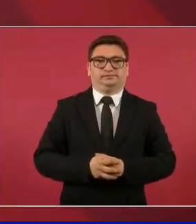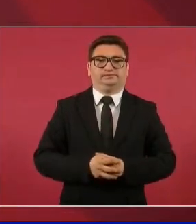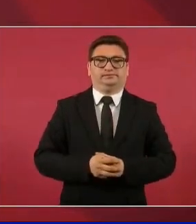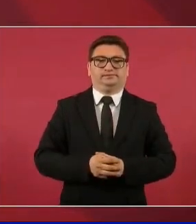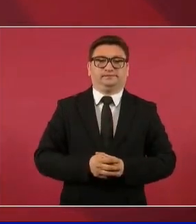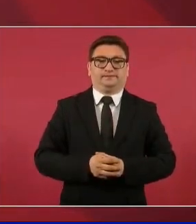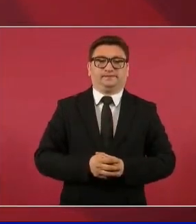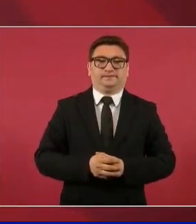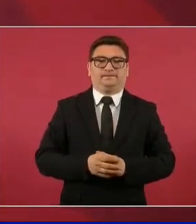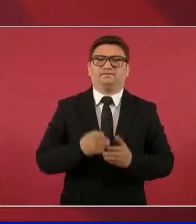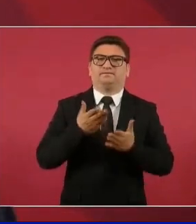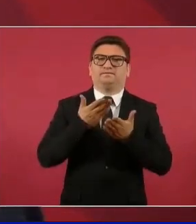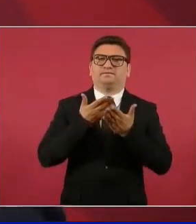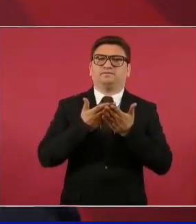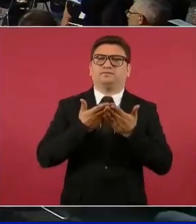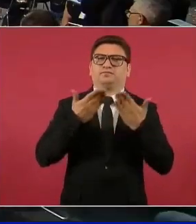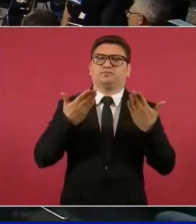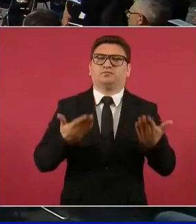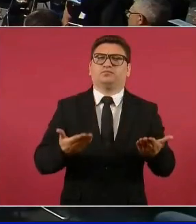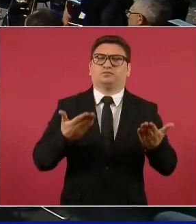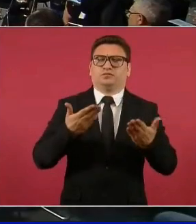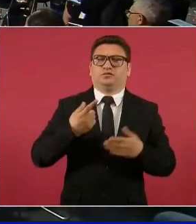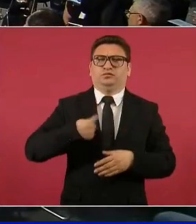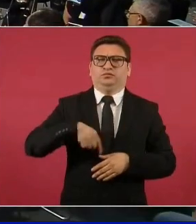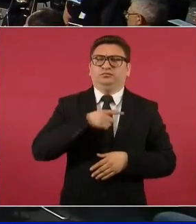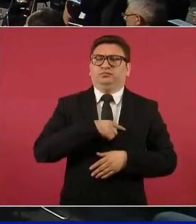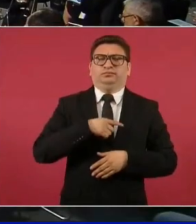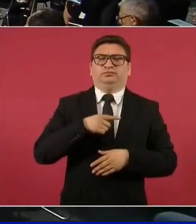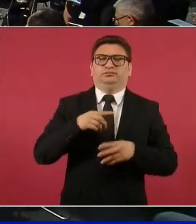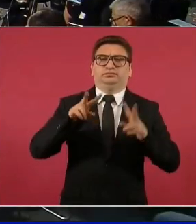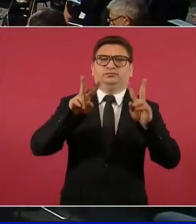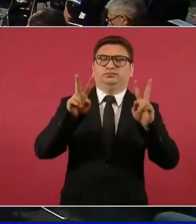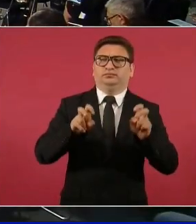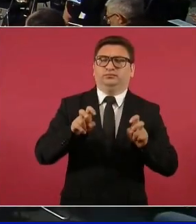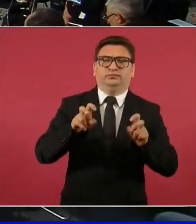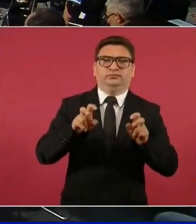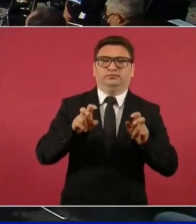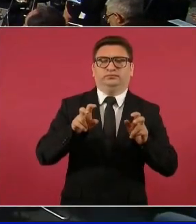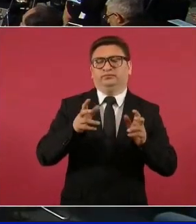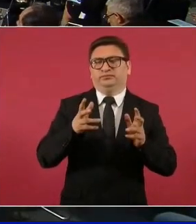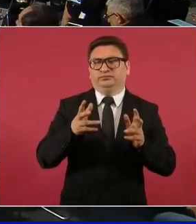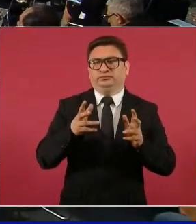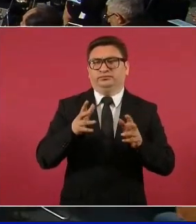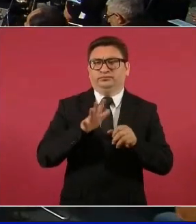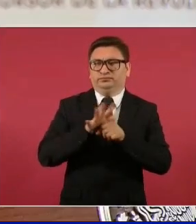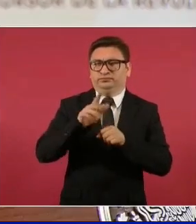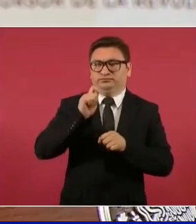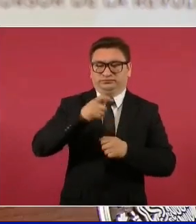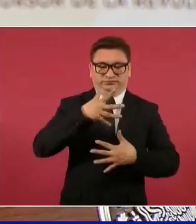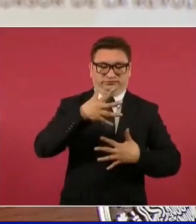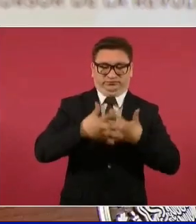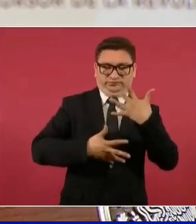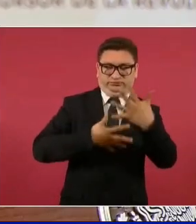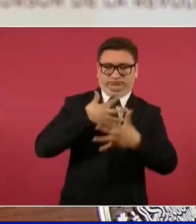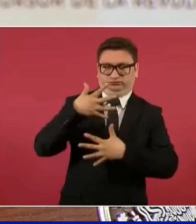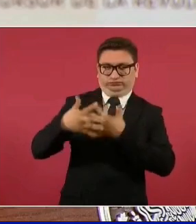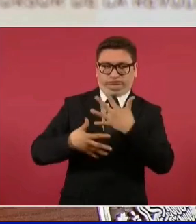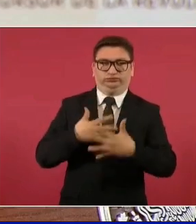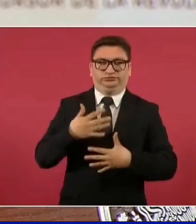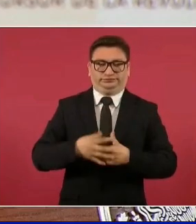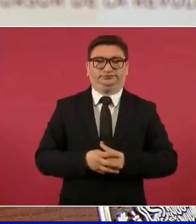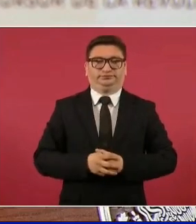Ahora que estamos viendo lo de la violencia,